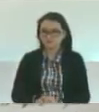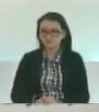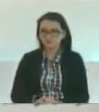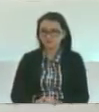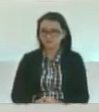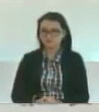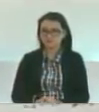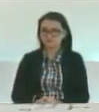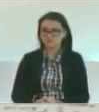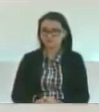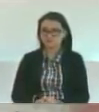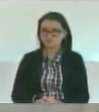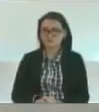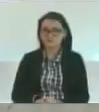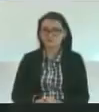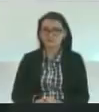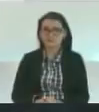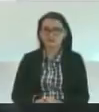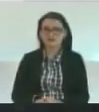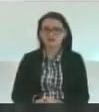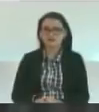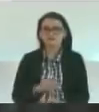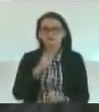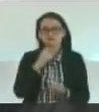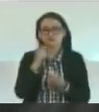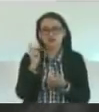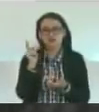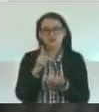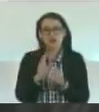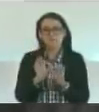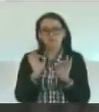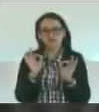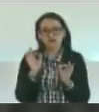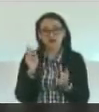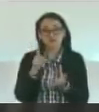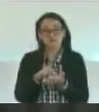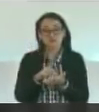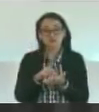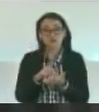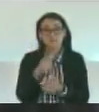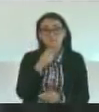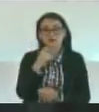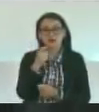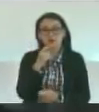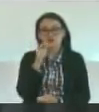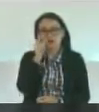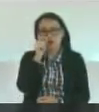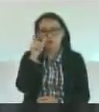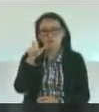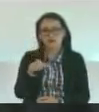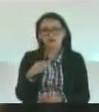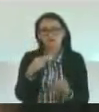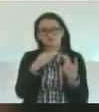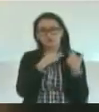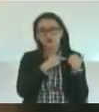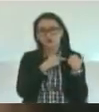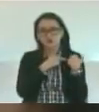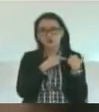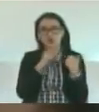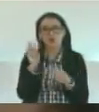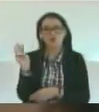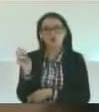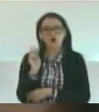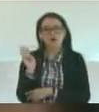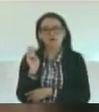Por parte de los enviados especiales que visitan la República Bolivariana de Venezuela, el periodista Anthony Fayola, corresponsal de The Washington